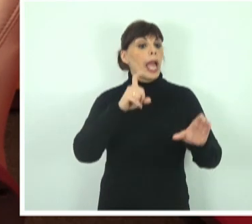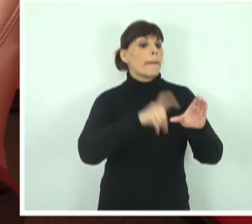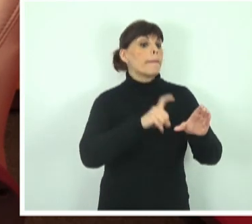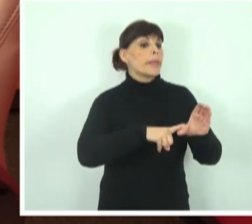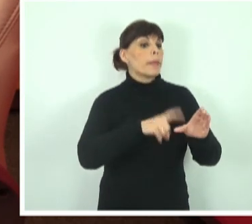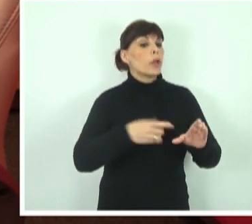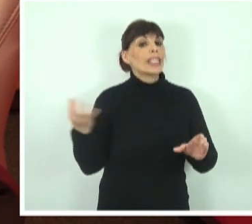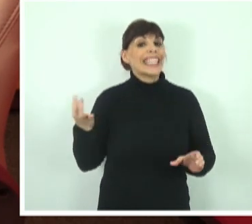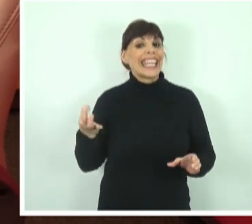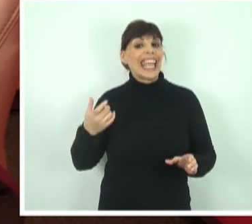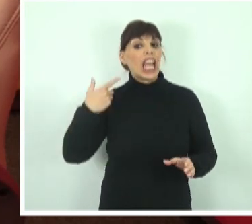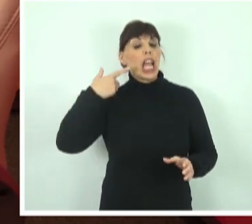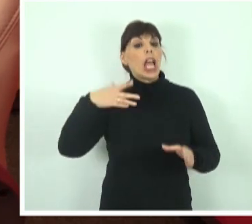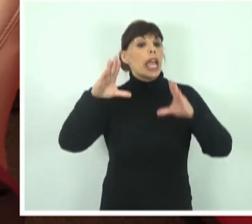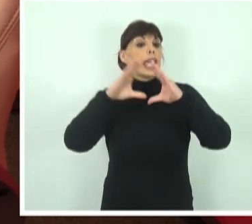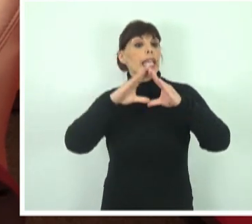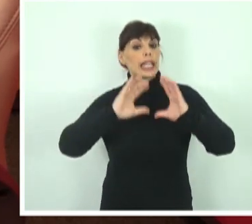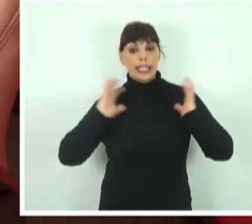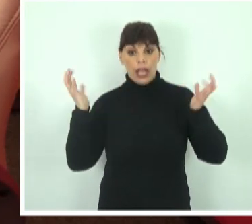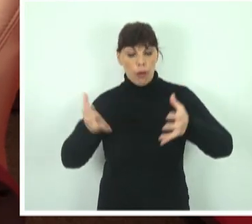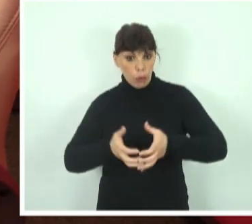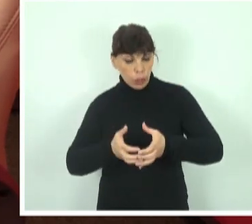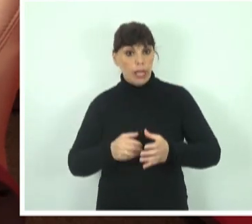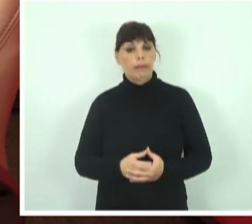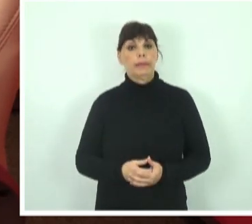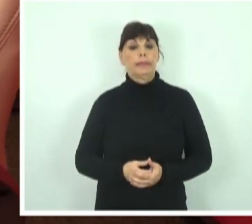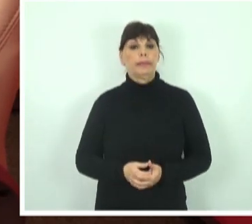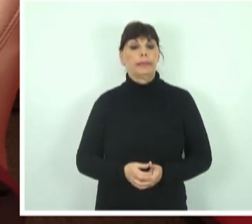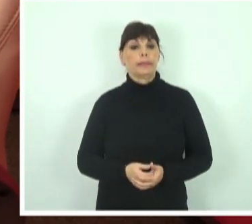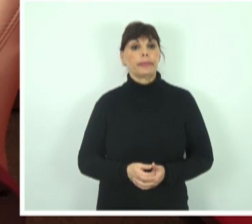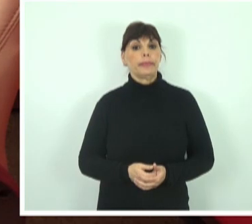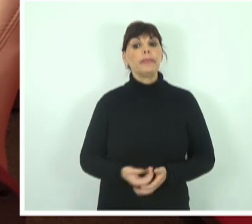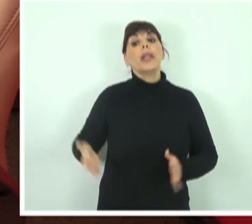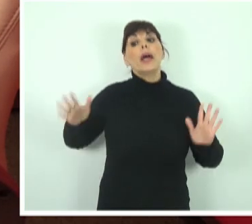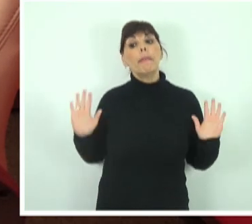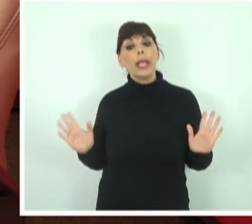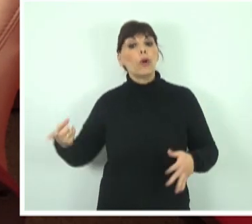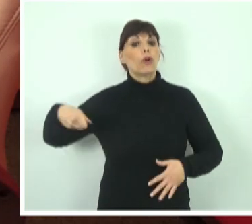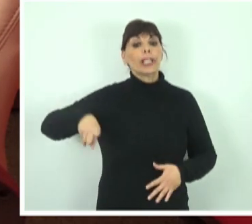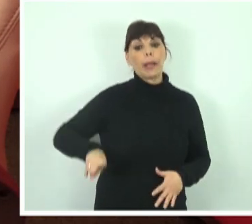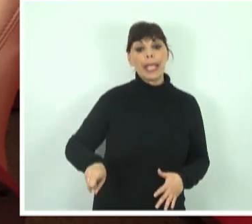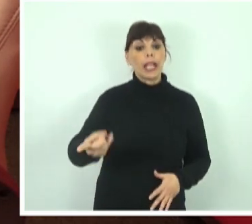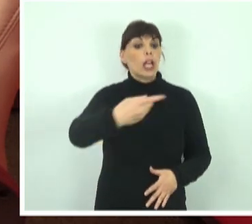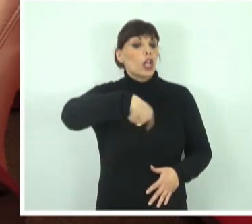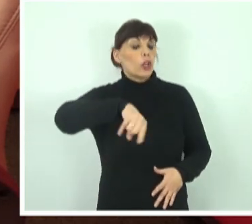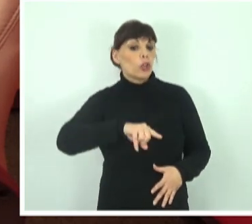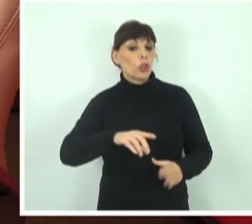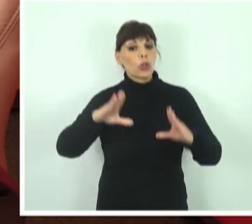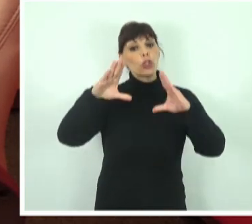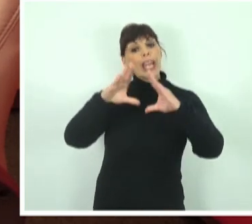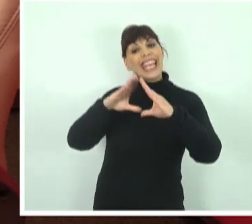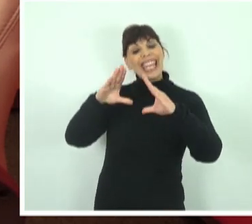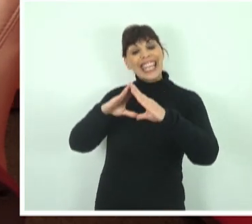pero a la misma vez tenemos que ser, y es necesario, ser miembro de una